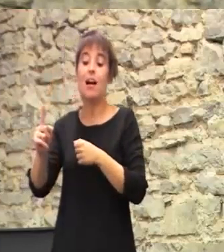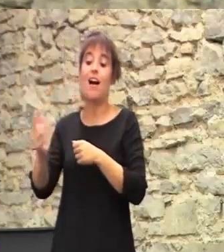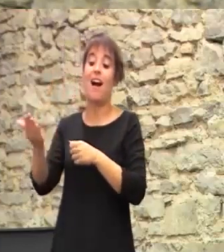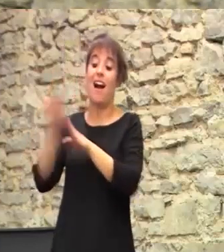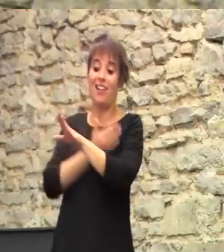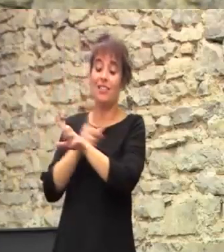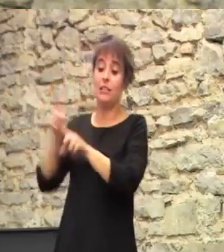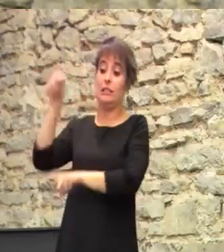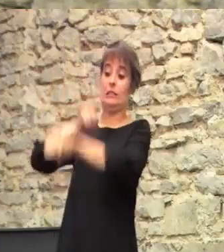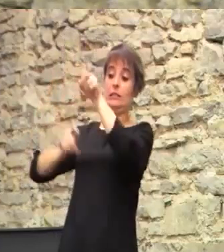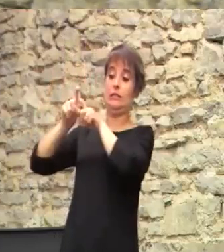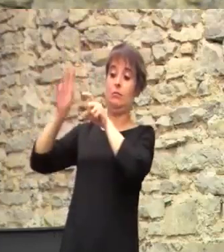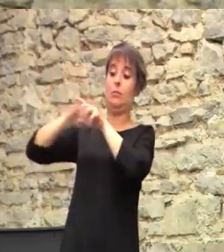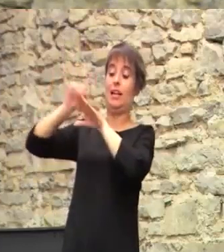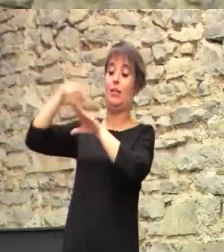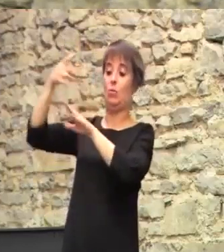calidad de vida